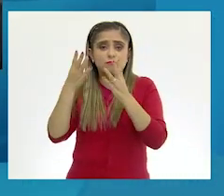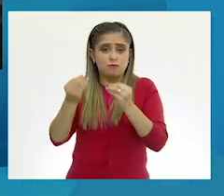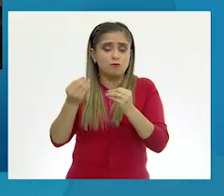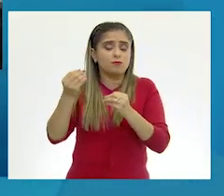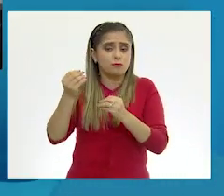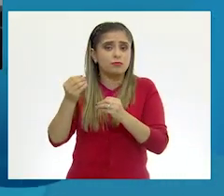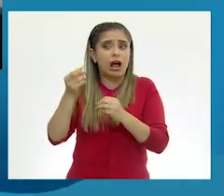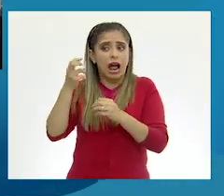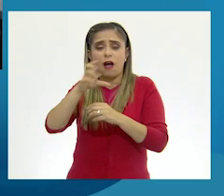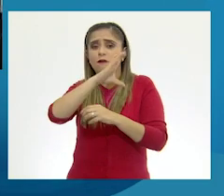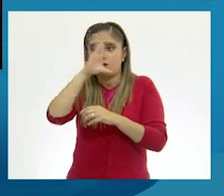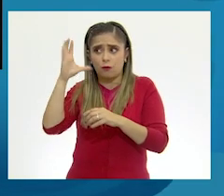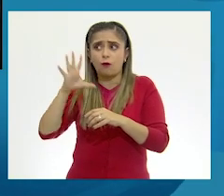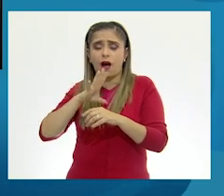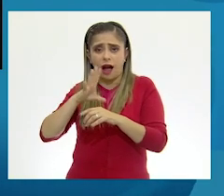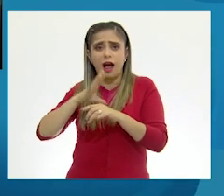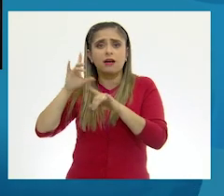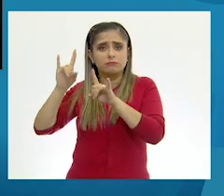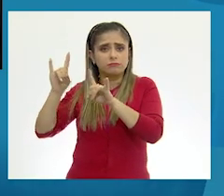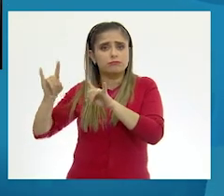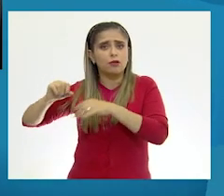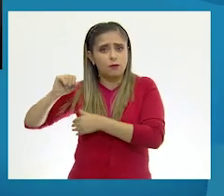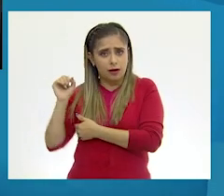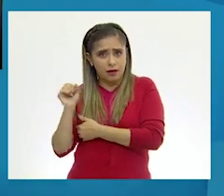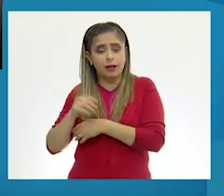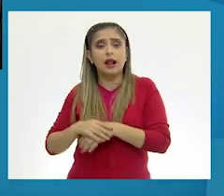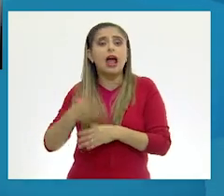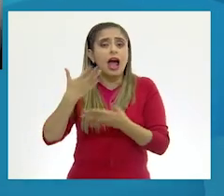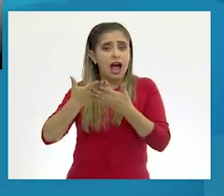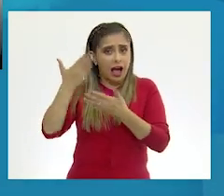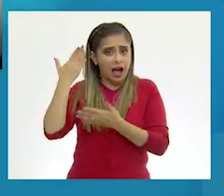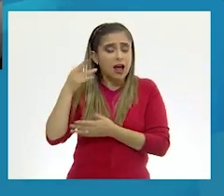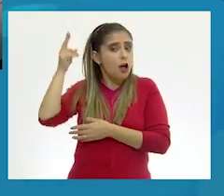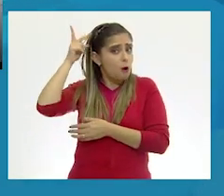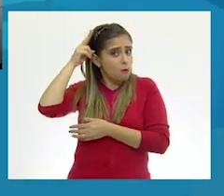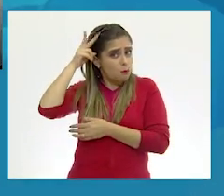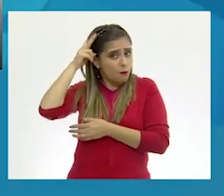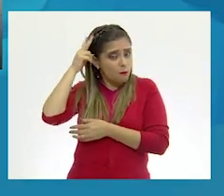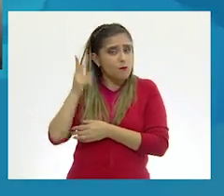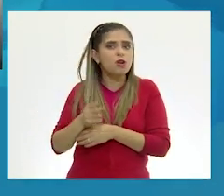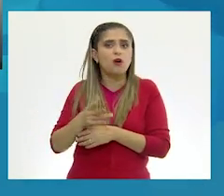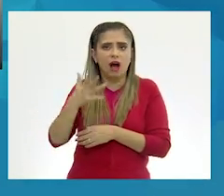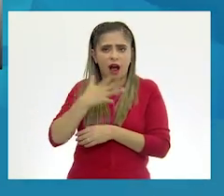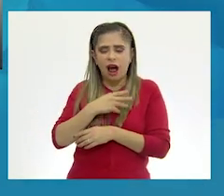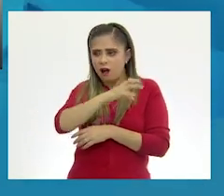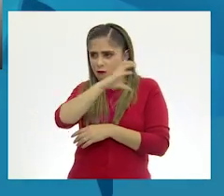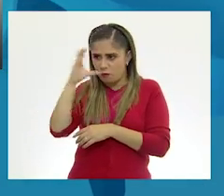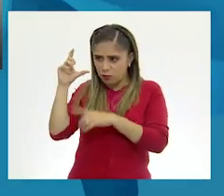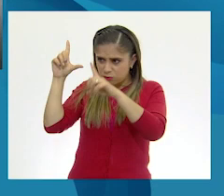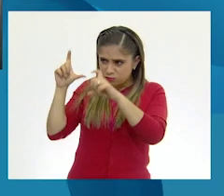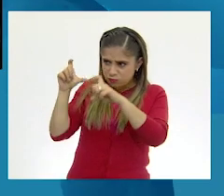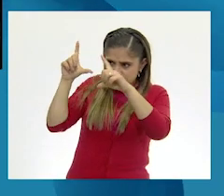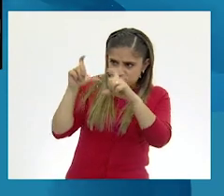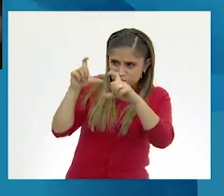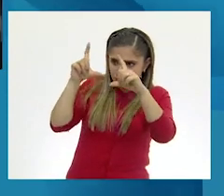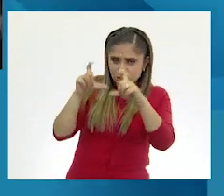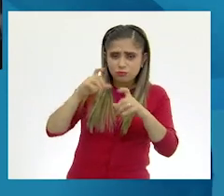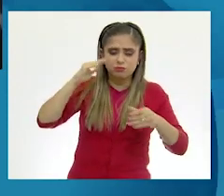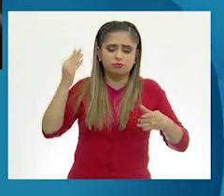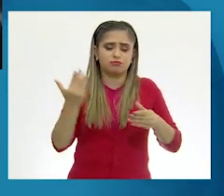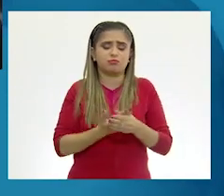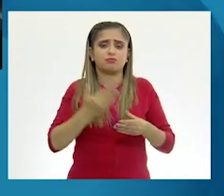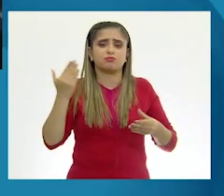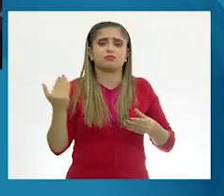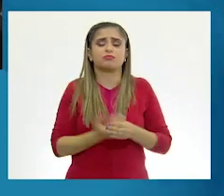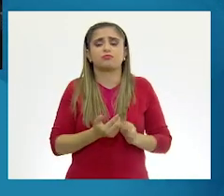La fotografía, el instrumento que el gobierno de Porfirio Díaz había utilizado hábilmente para dar a conocer sus logros, pasó